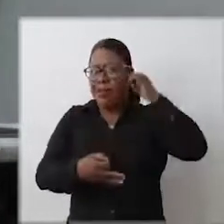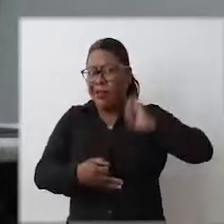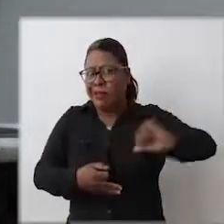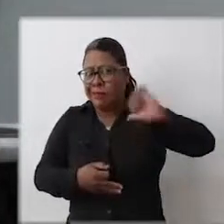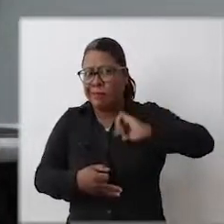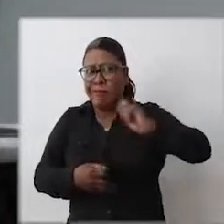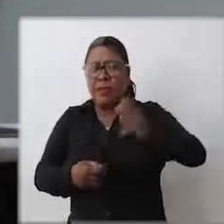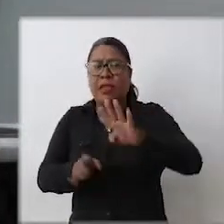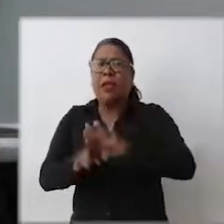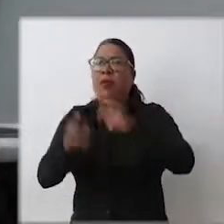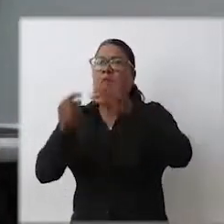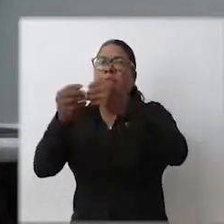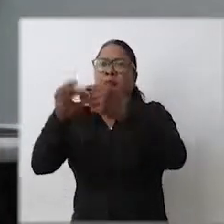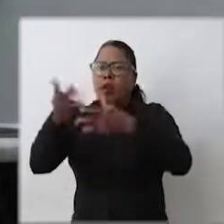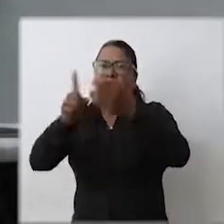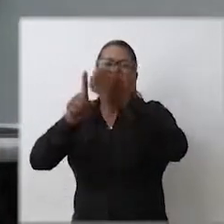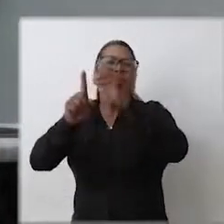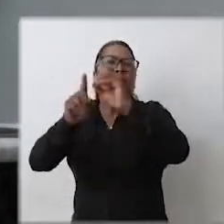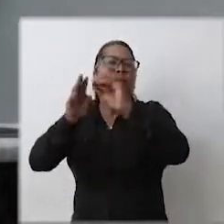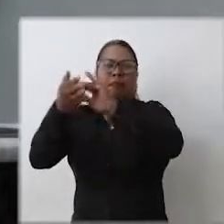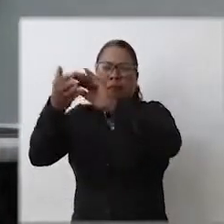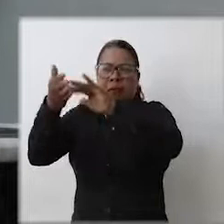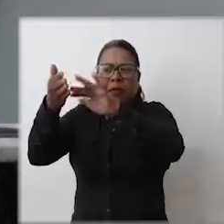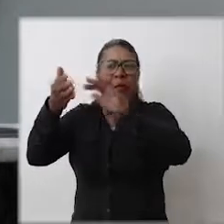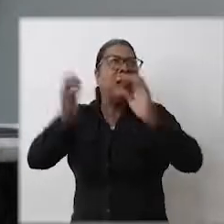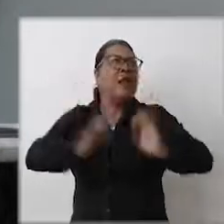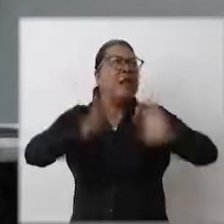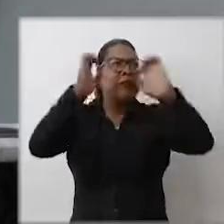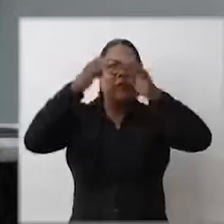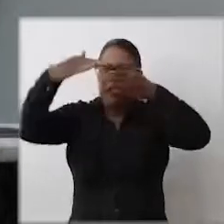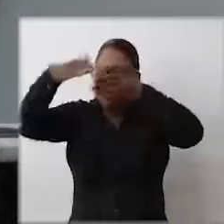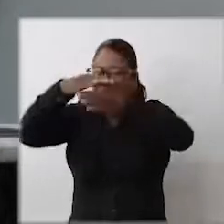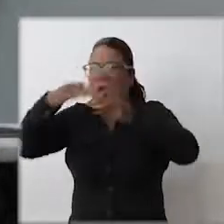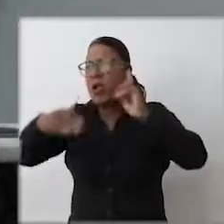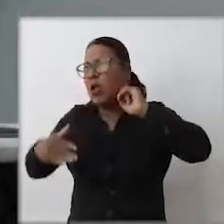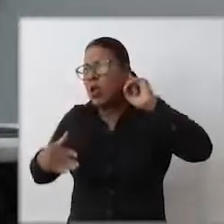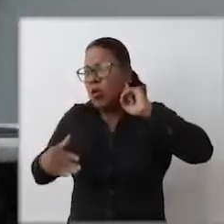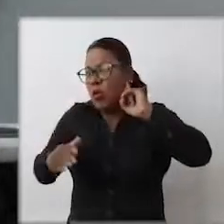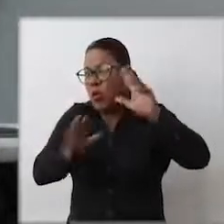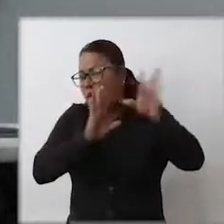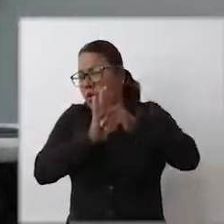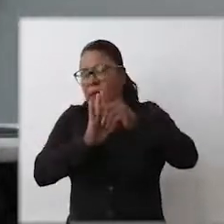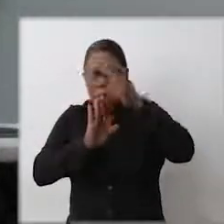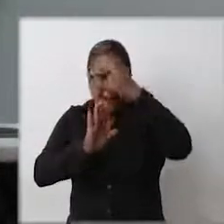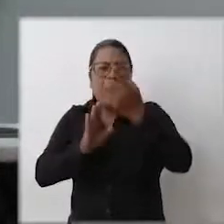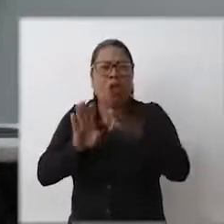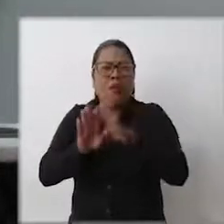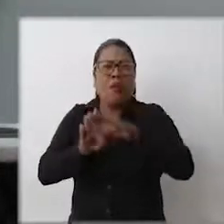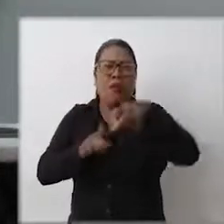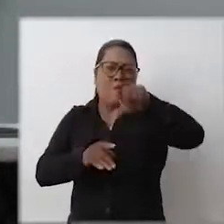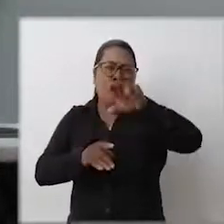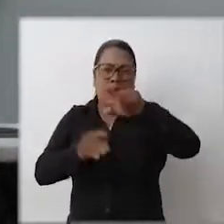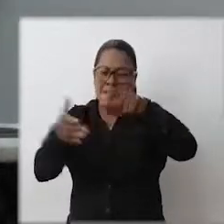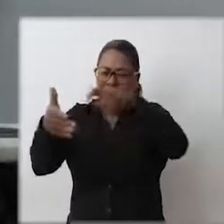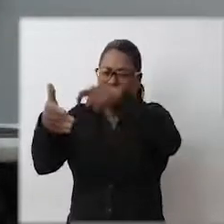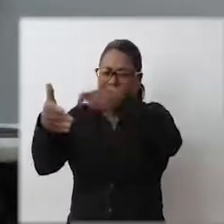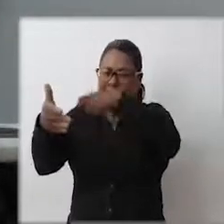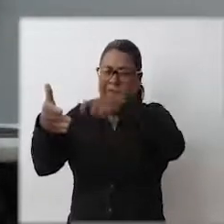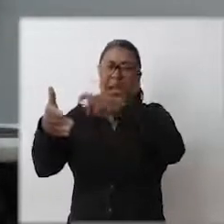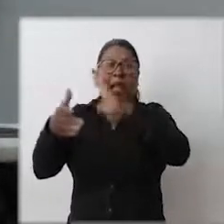13 reconocidos académicos, historiadores y escritores oaxaqueños que nos obsequiaron su conocimiento de 60